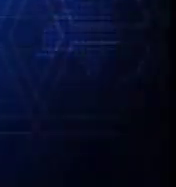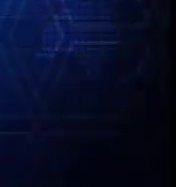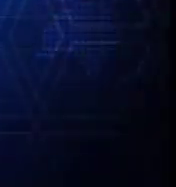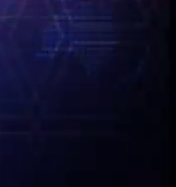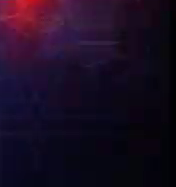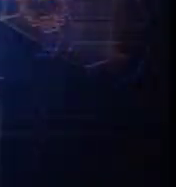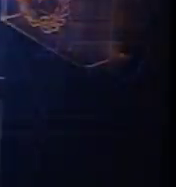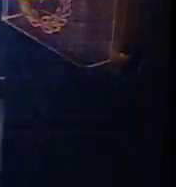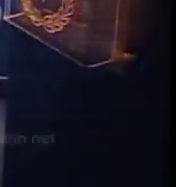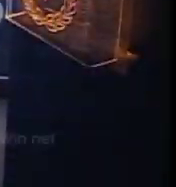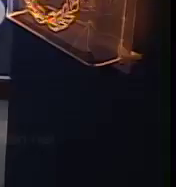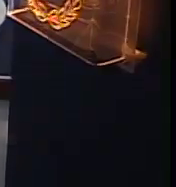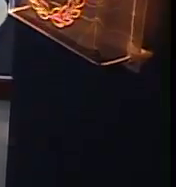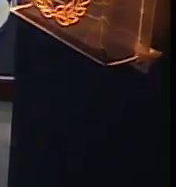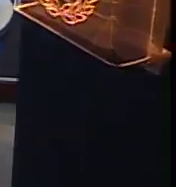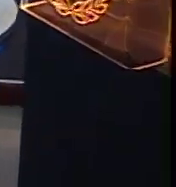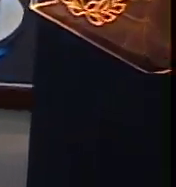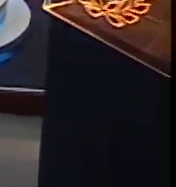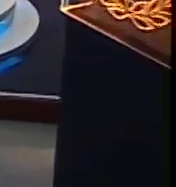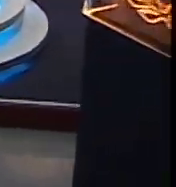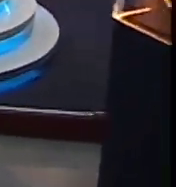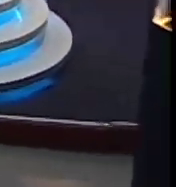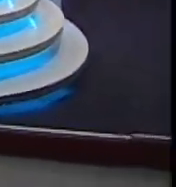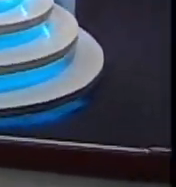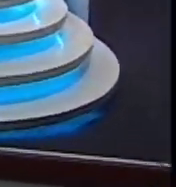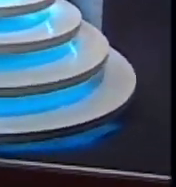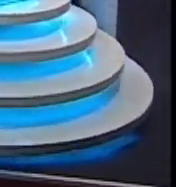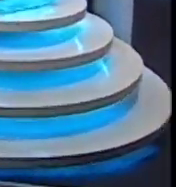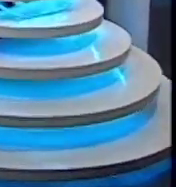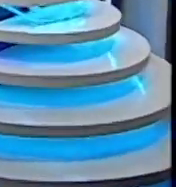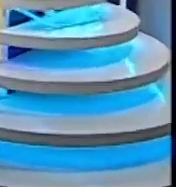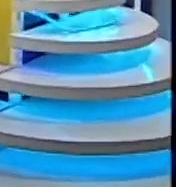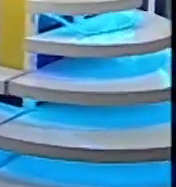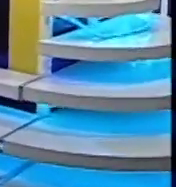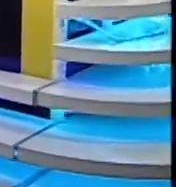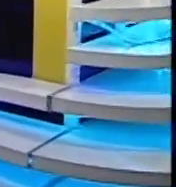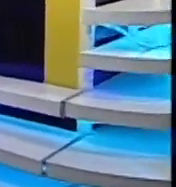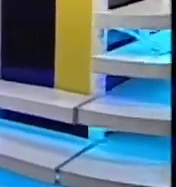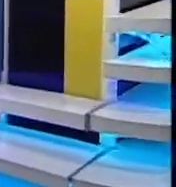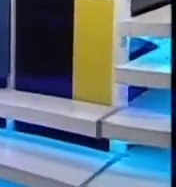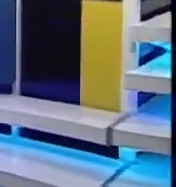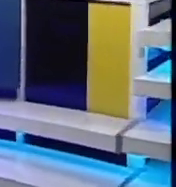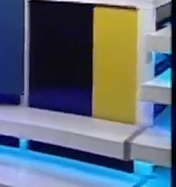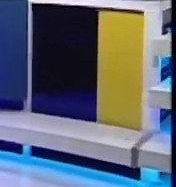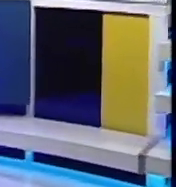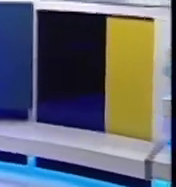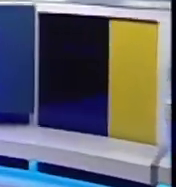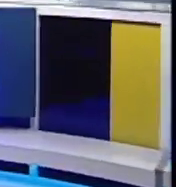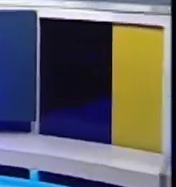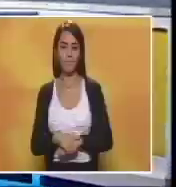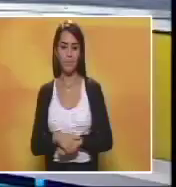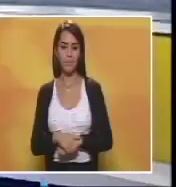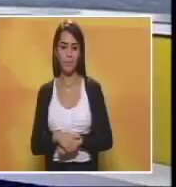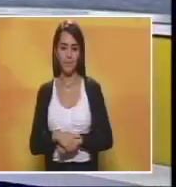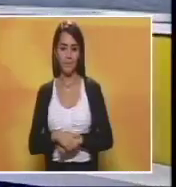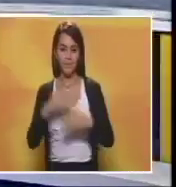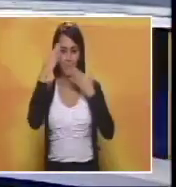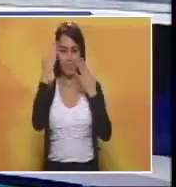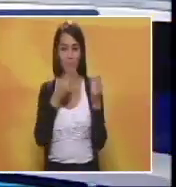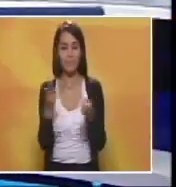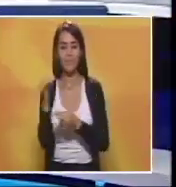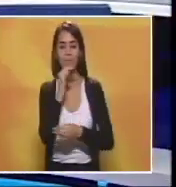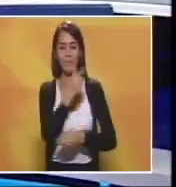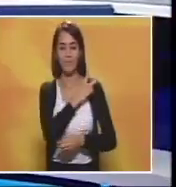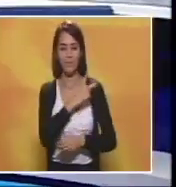doctor o previsión de información justa y balanceada hola que tal amigos bienvenidos a la